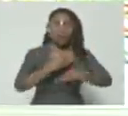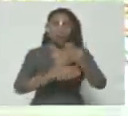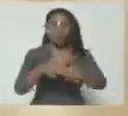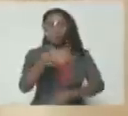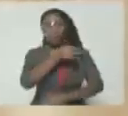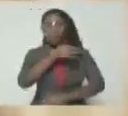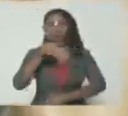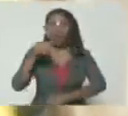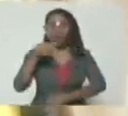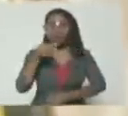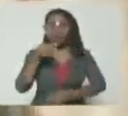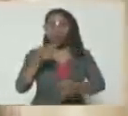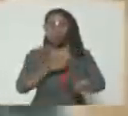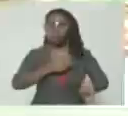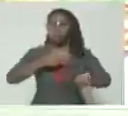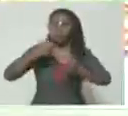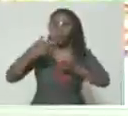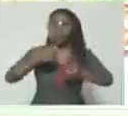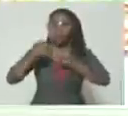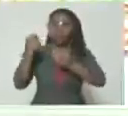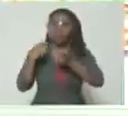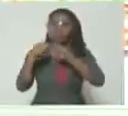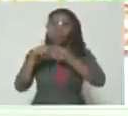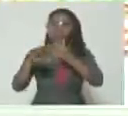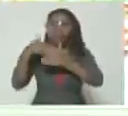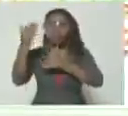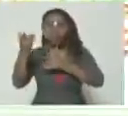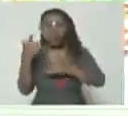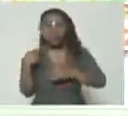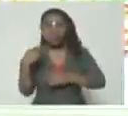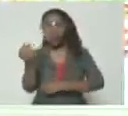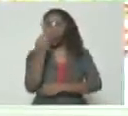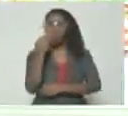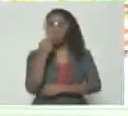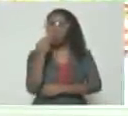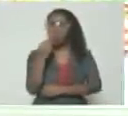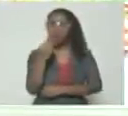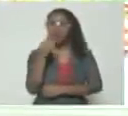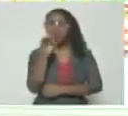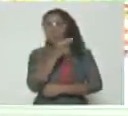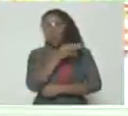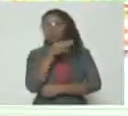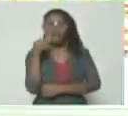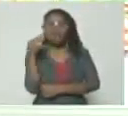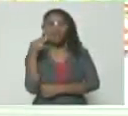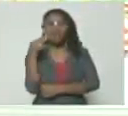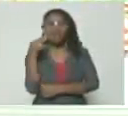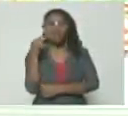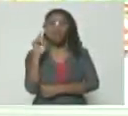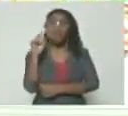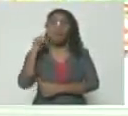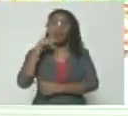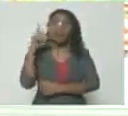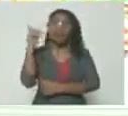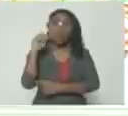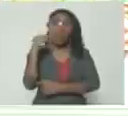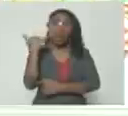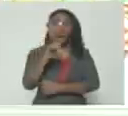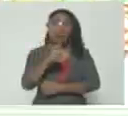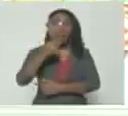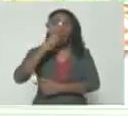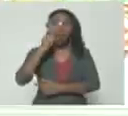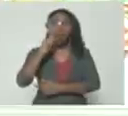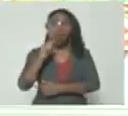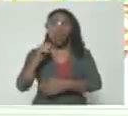calidad, exportar calidad, consumir calidad. Aquí también tenemos café